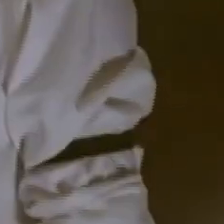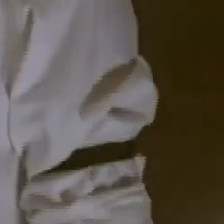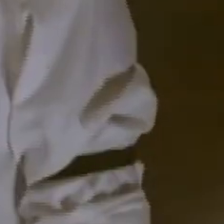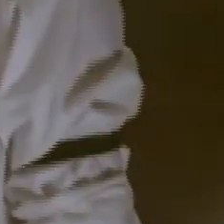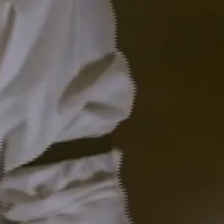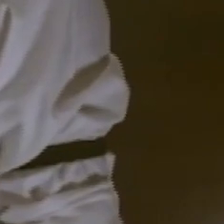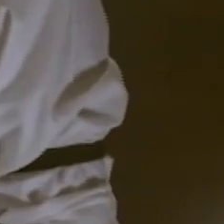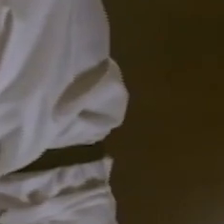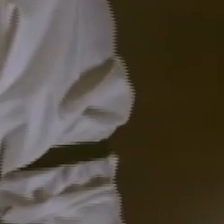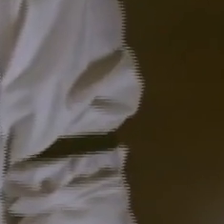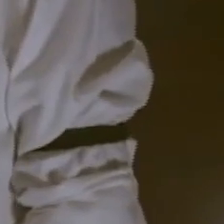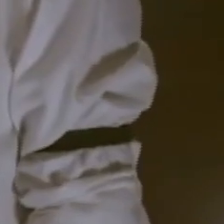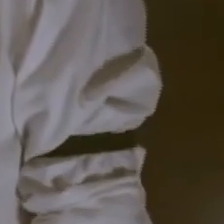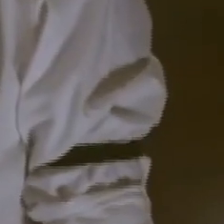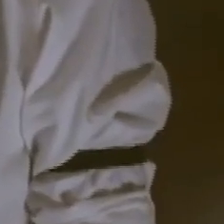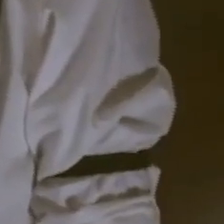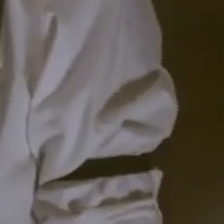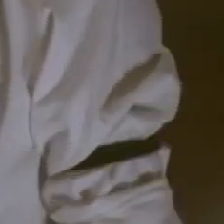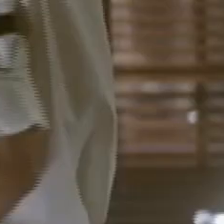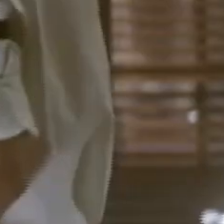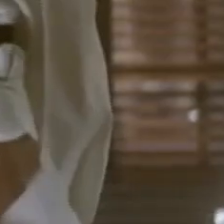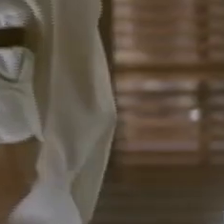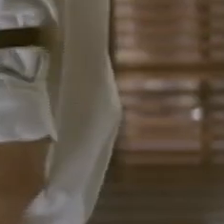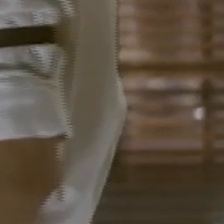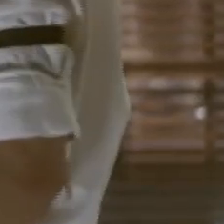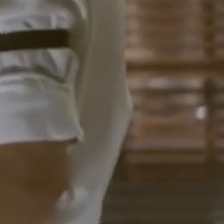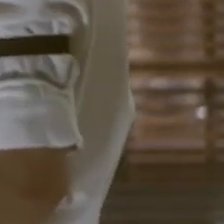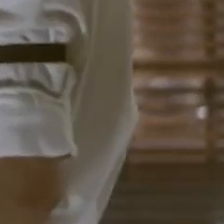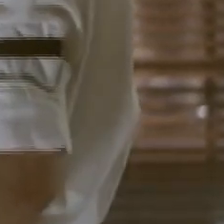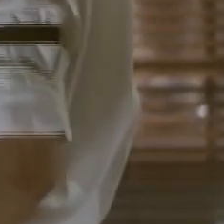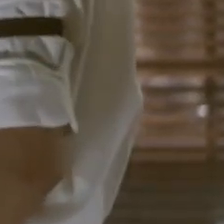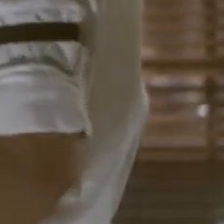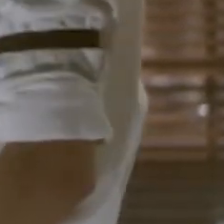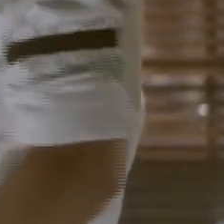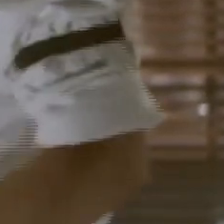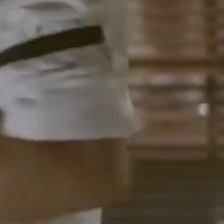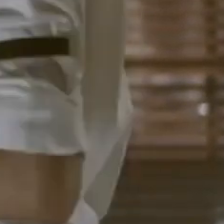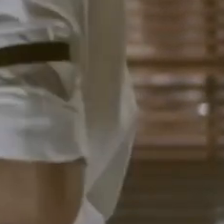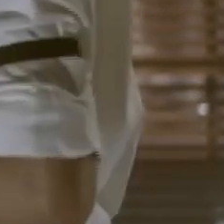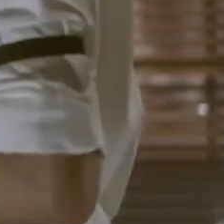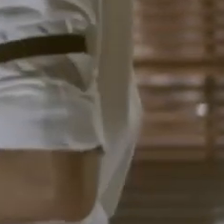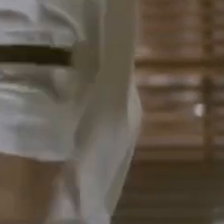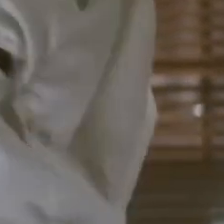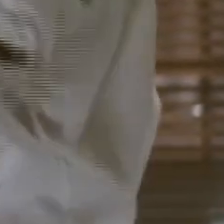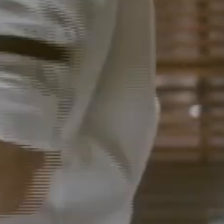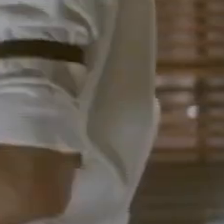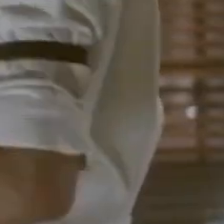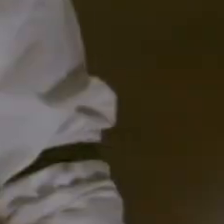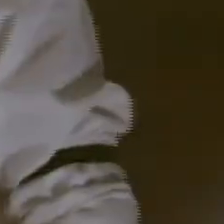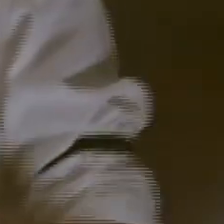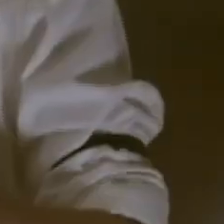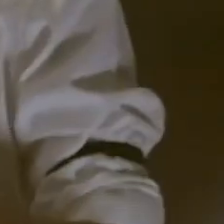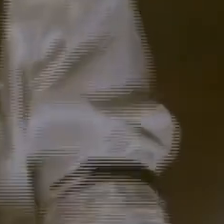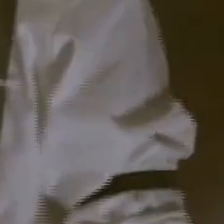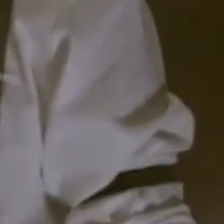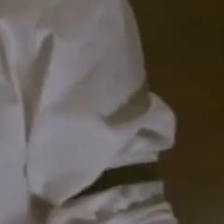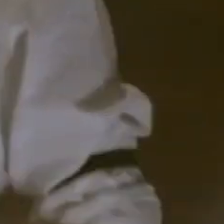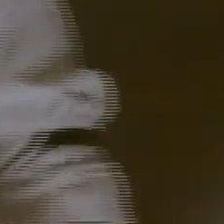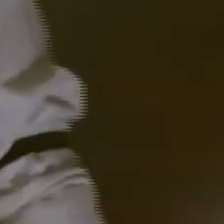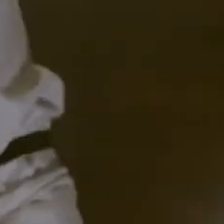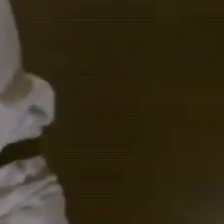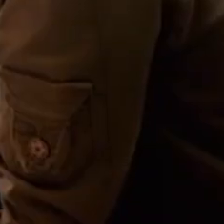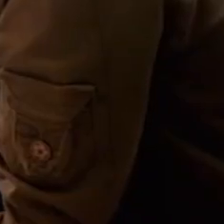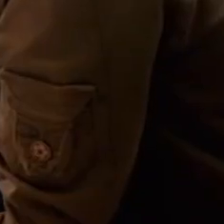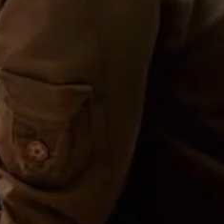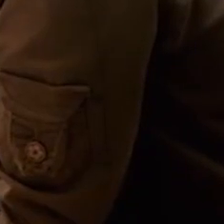Calibán no quería enviarlo porque le parecía que era muy novato, pero Jiménez lo convenció de que tenía el talento para ser un